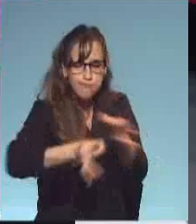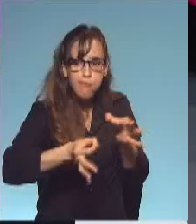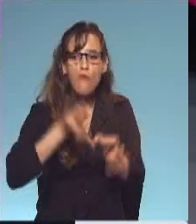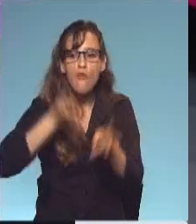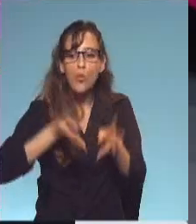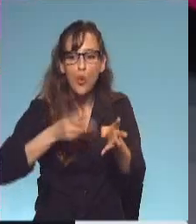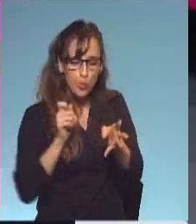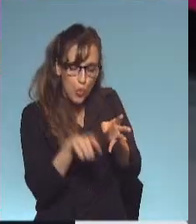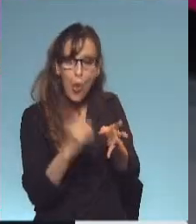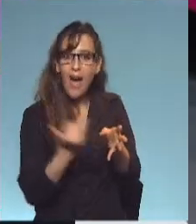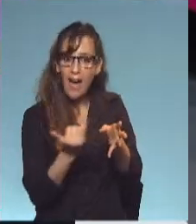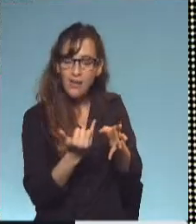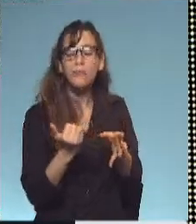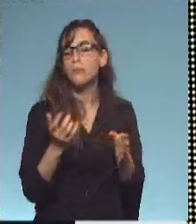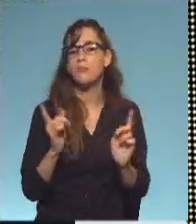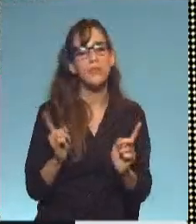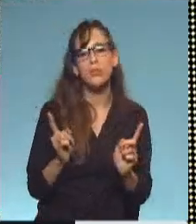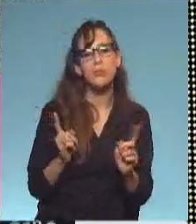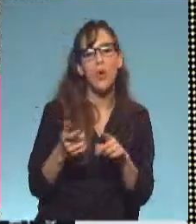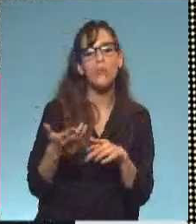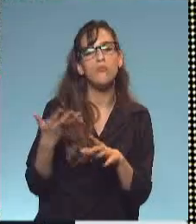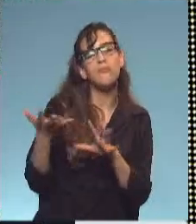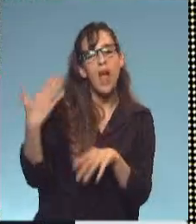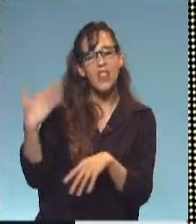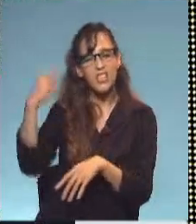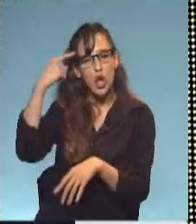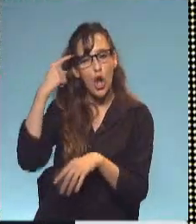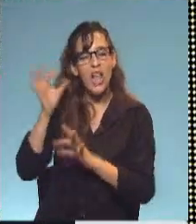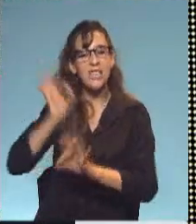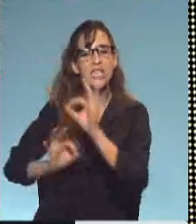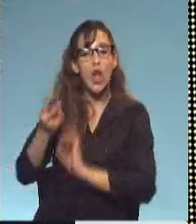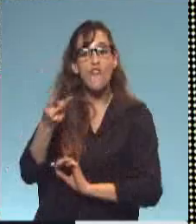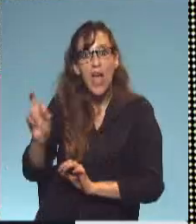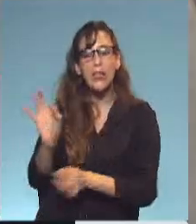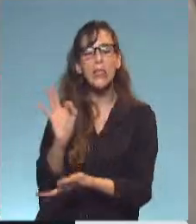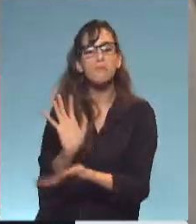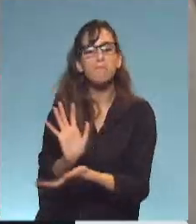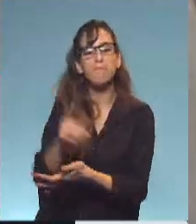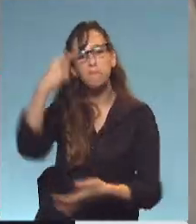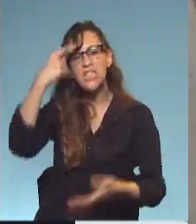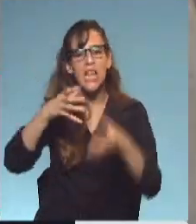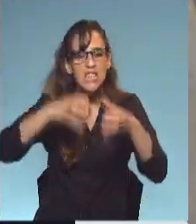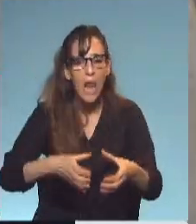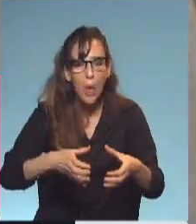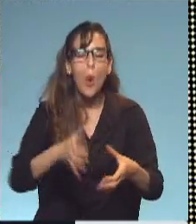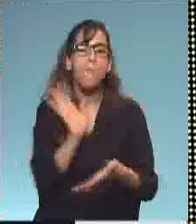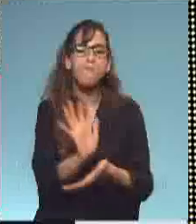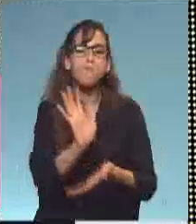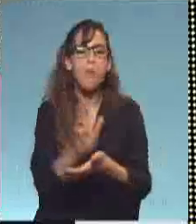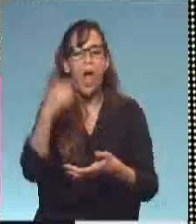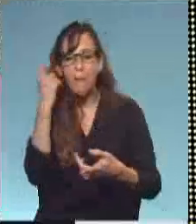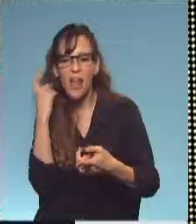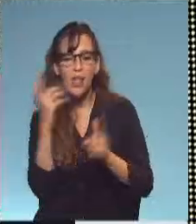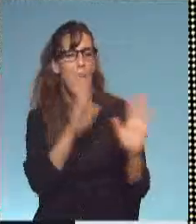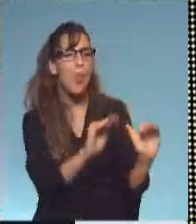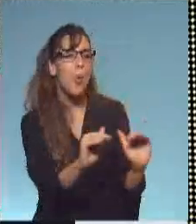así como tenemos módulos cerebrales, porque durante mucho tiempo la psicología del siglo XX concebía el cerebro más bien como una tabla rasa, capaz de aprender por igual y procesar información por